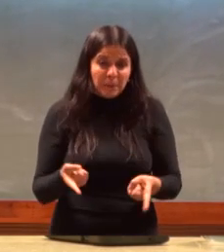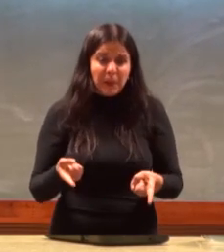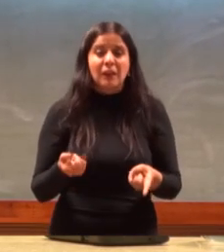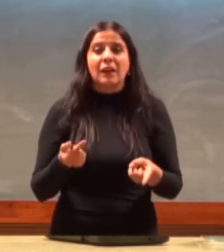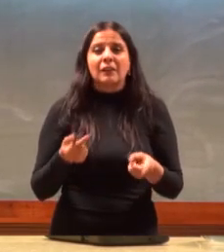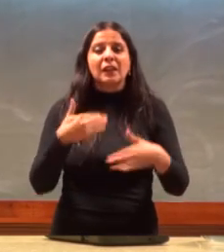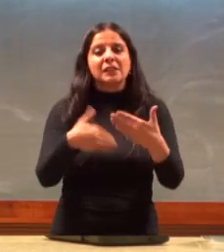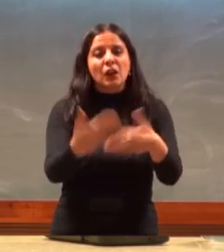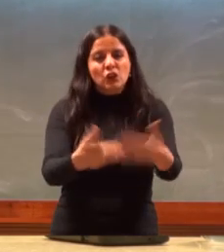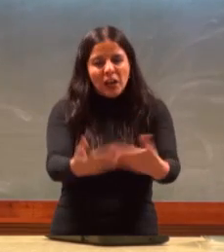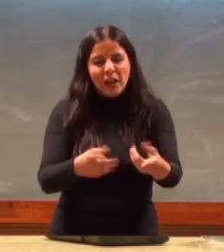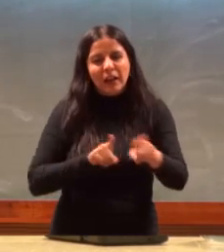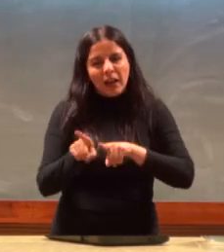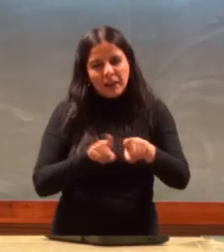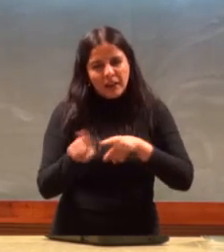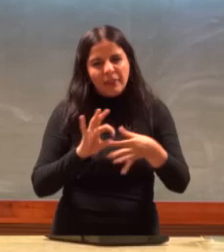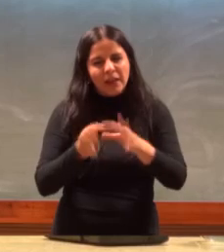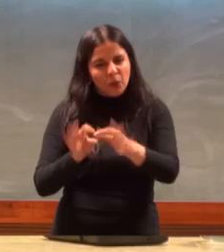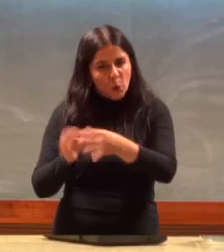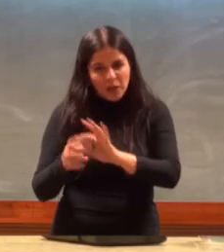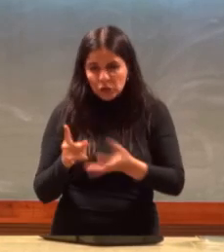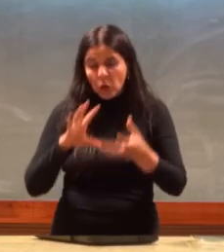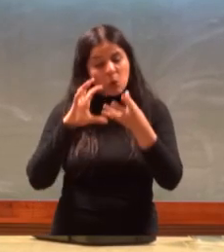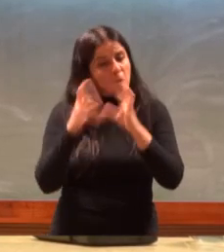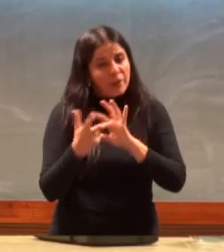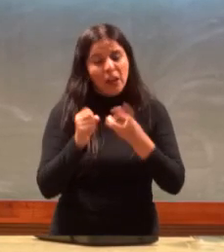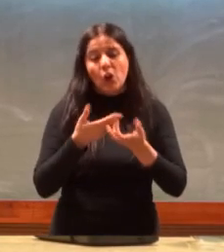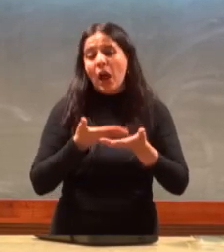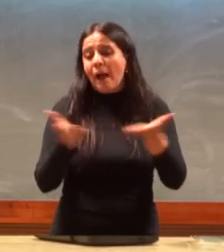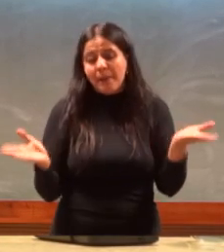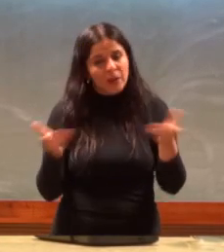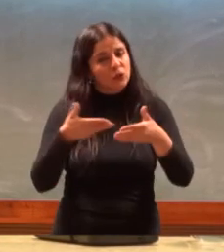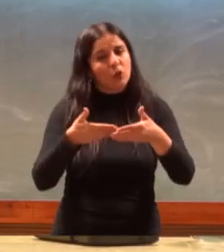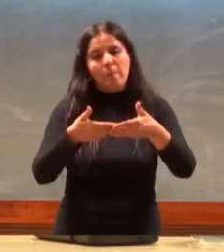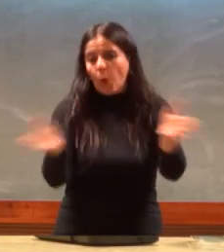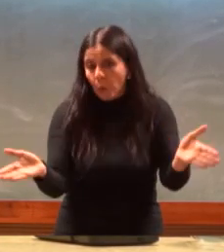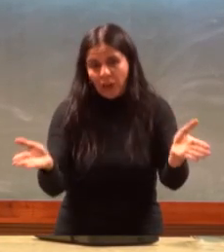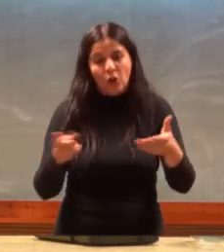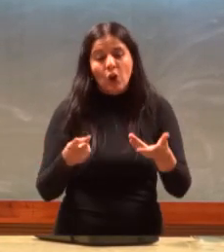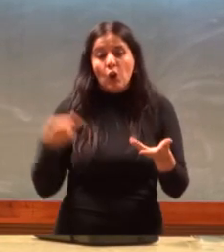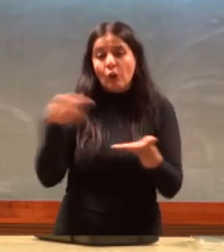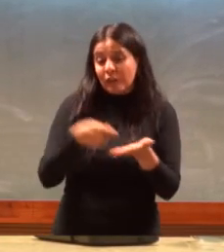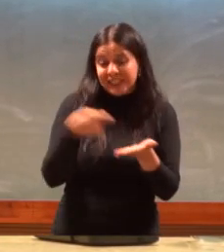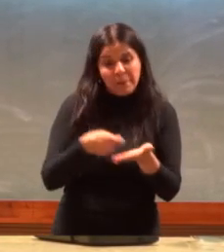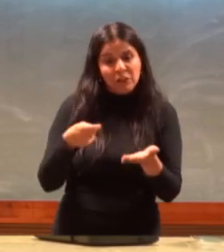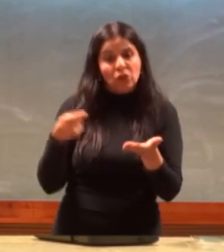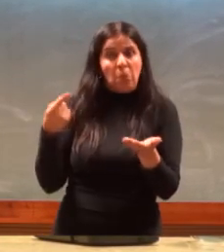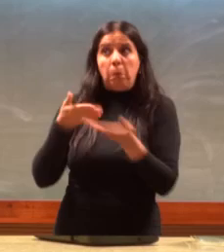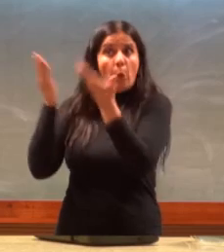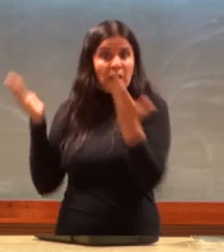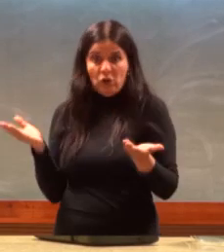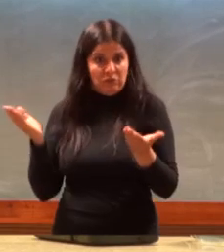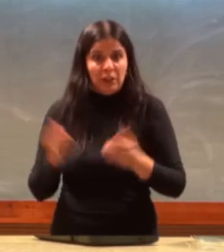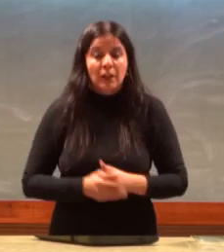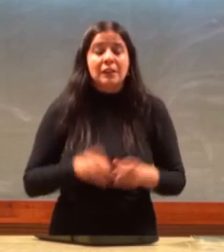desarrollar carreras de articulación con un modelo abierto y público y con un financiamiento universitario Estatal porque fuimos una de las